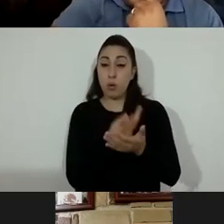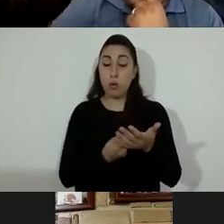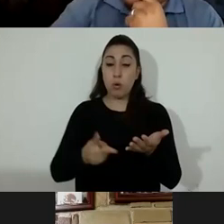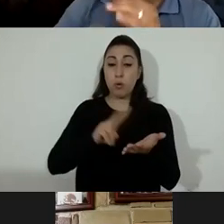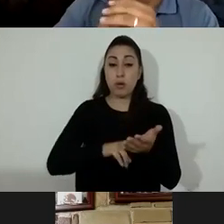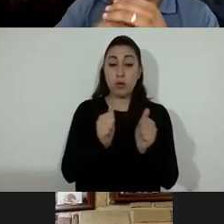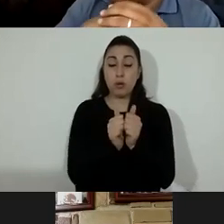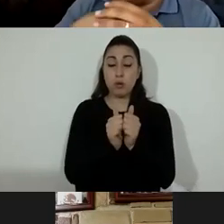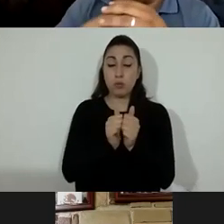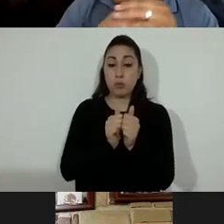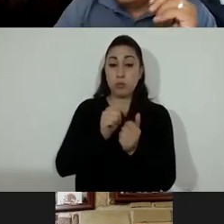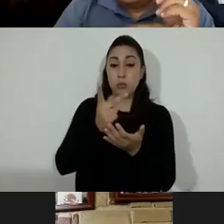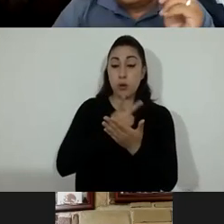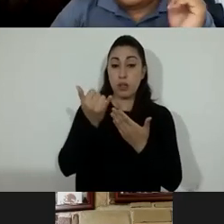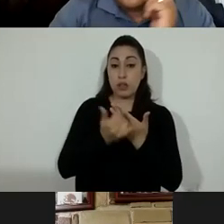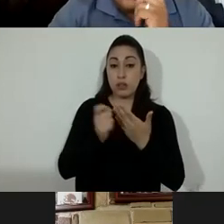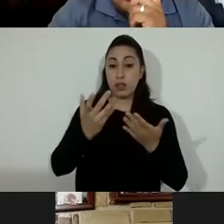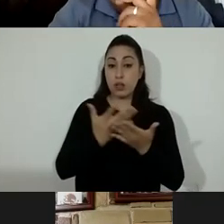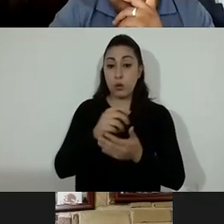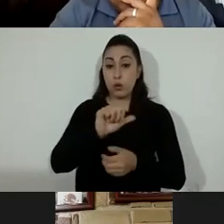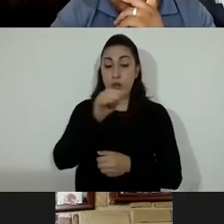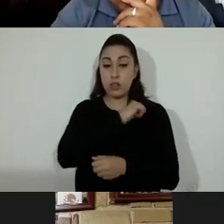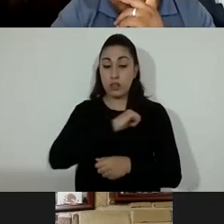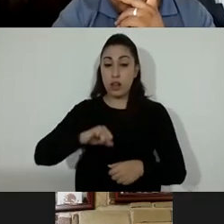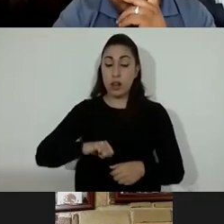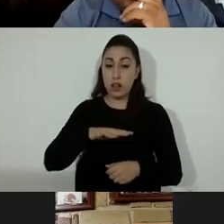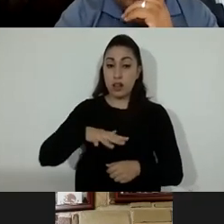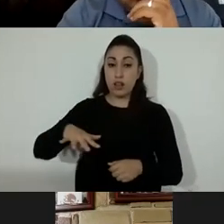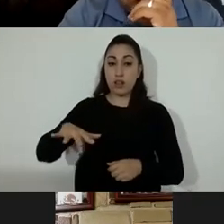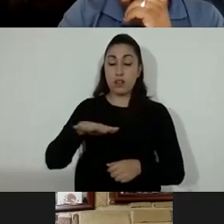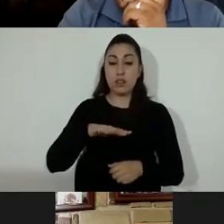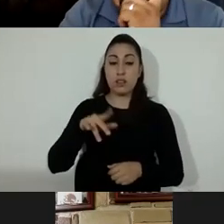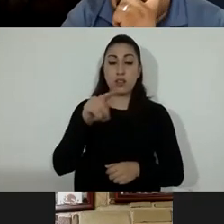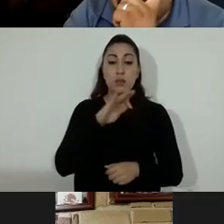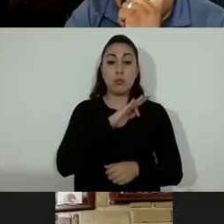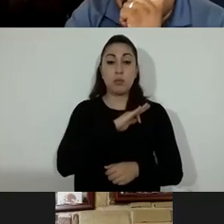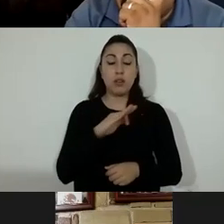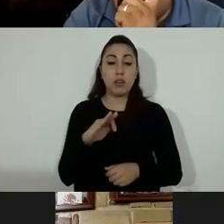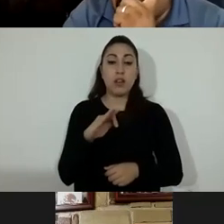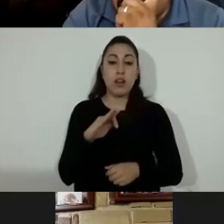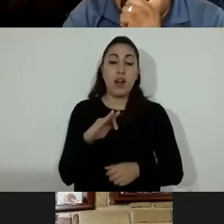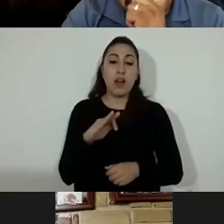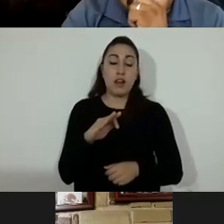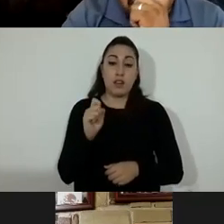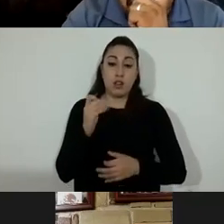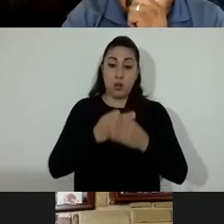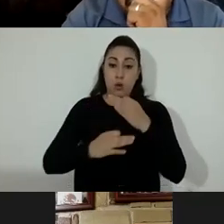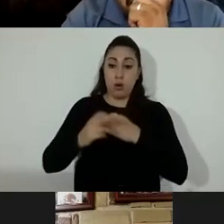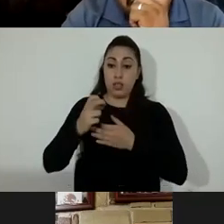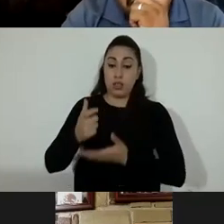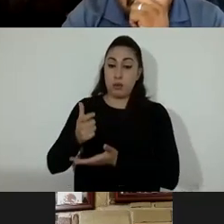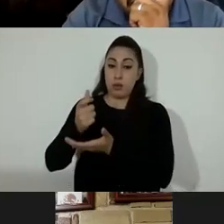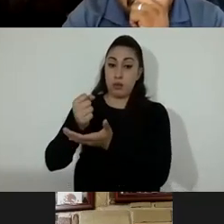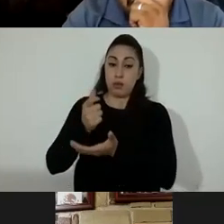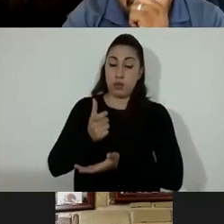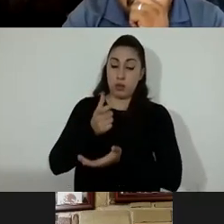proyectos ganadores de presupuesto participativo, donde se pueda dar la situación de que los recursos de presupuesto participativo